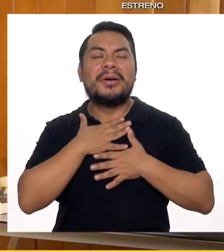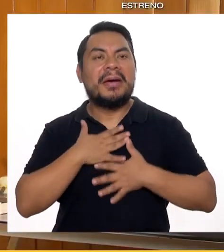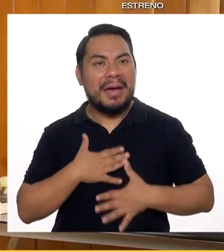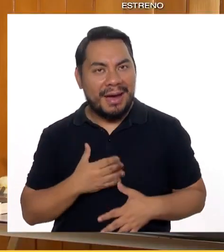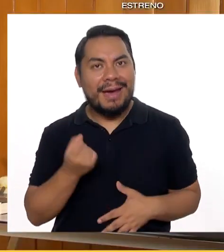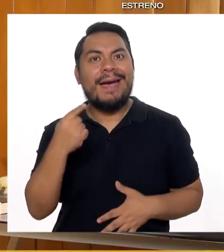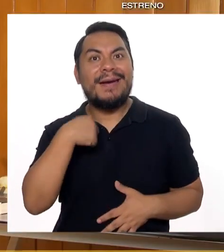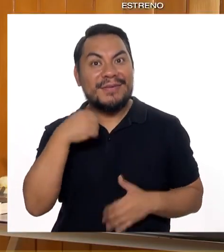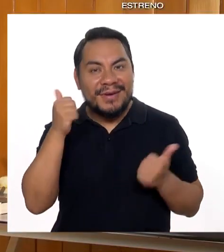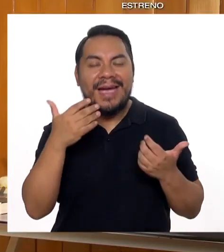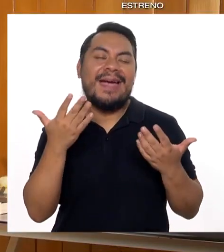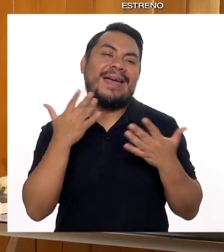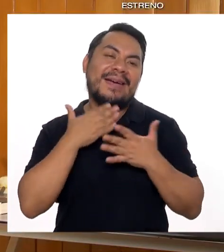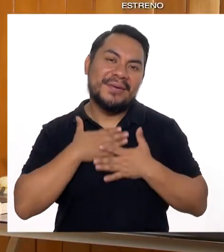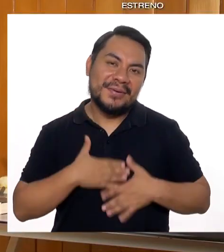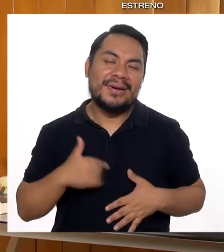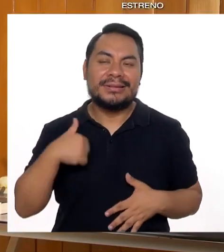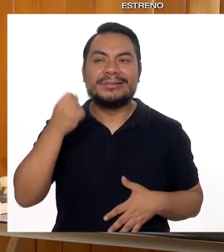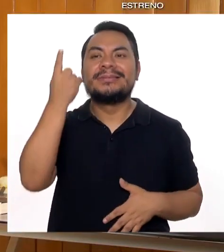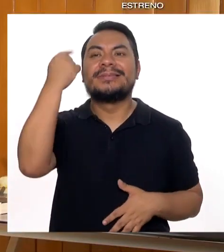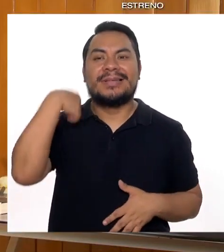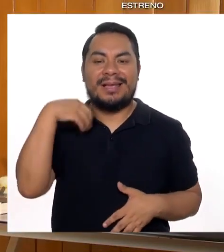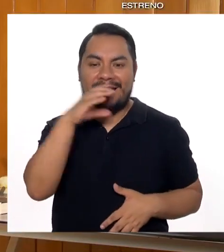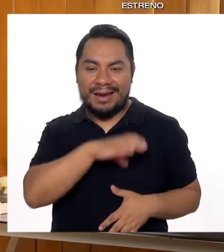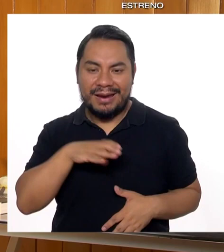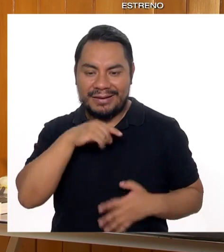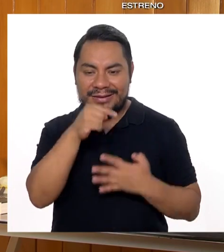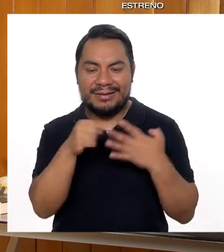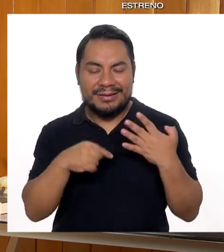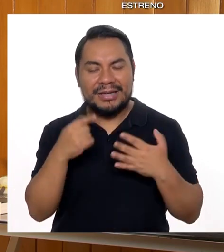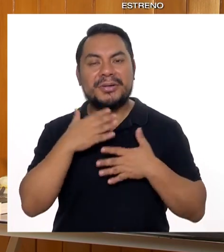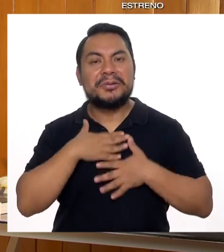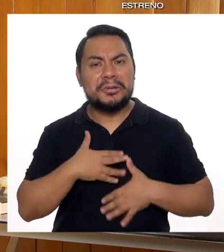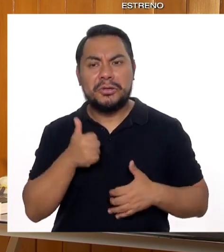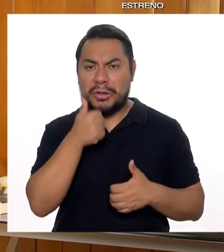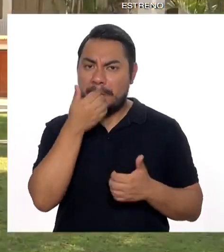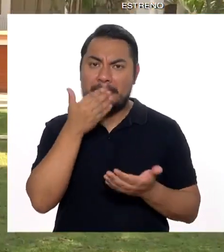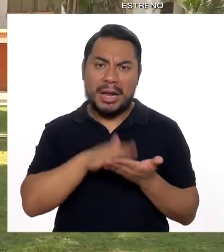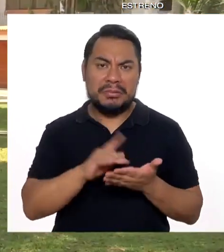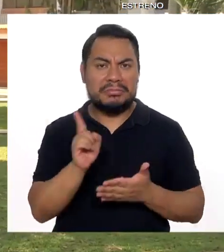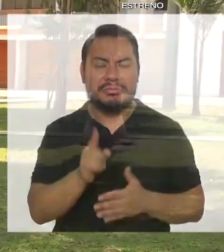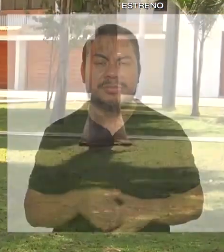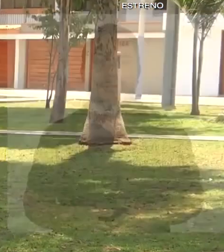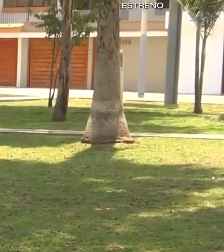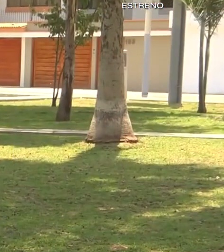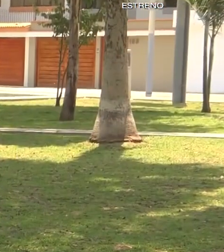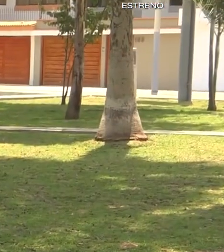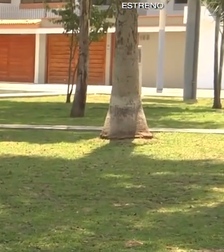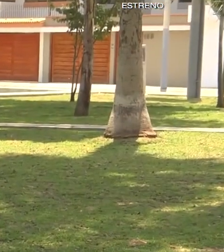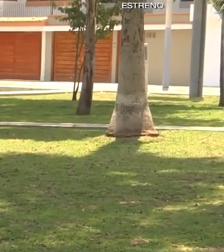liberación. Descubrir realmente cómo funciono y que tiene mucho sentido y que no está mal.